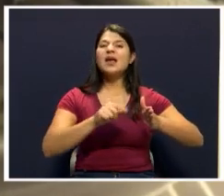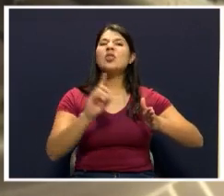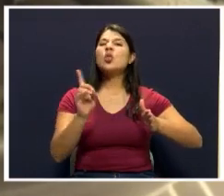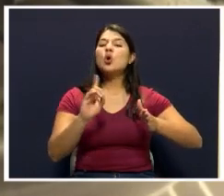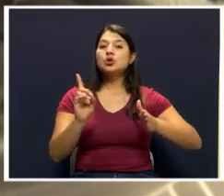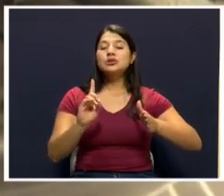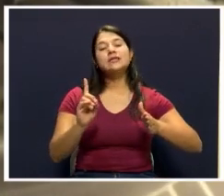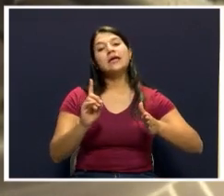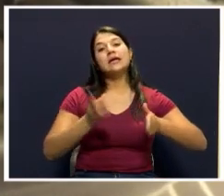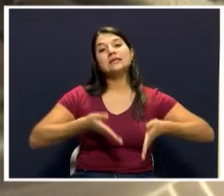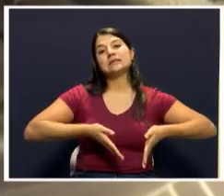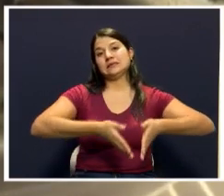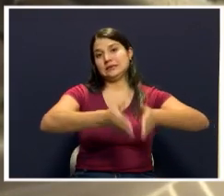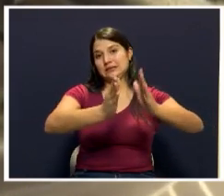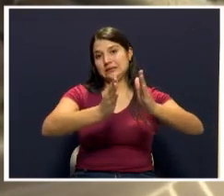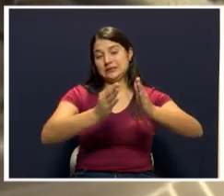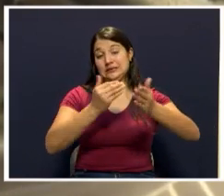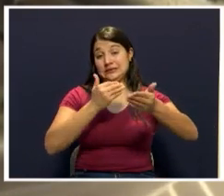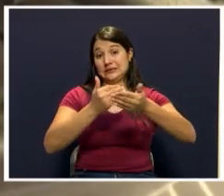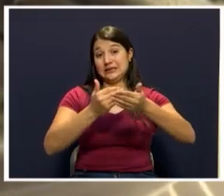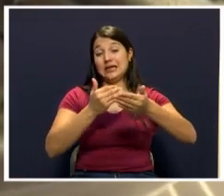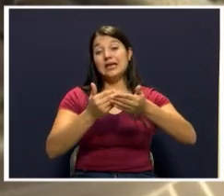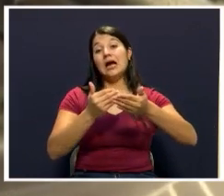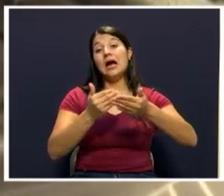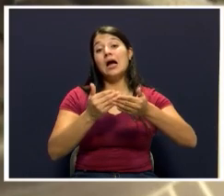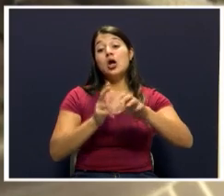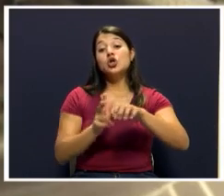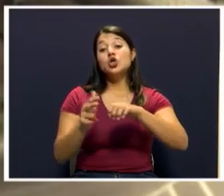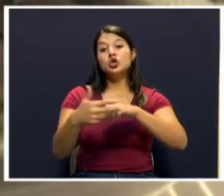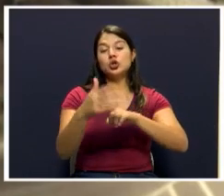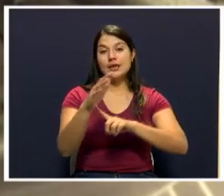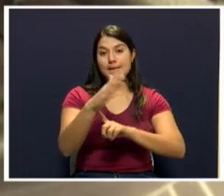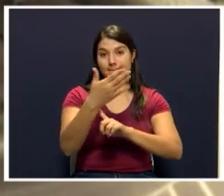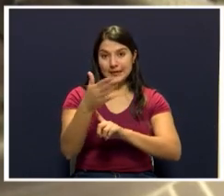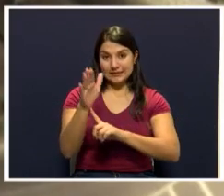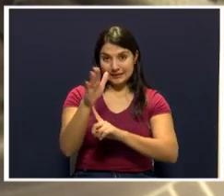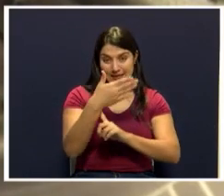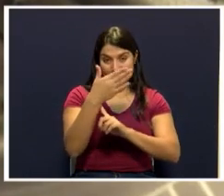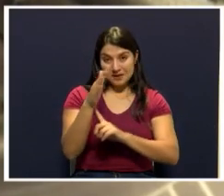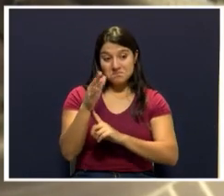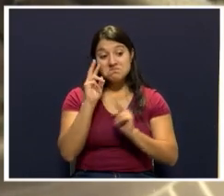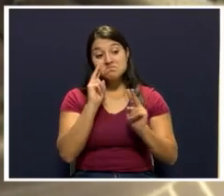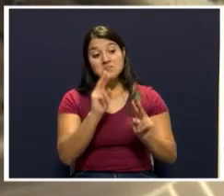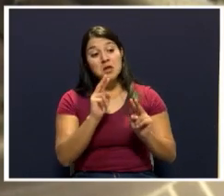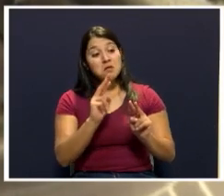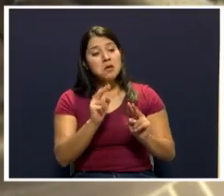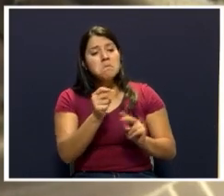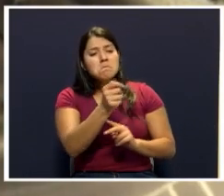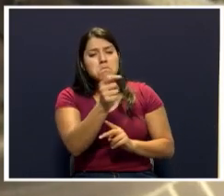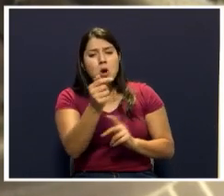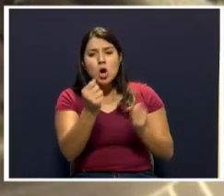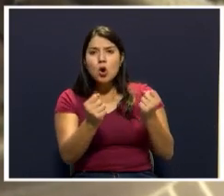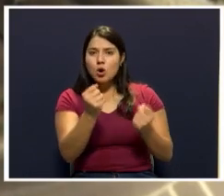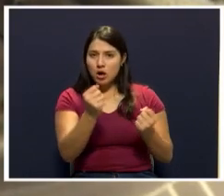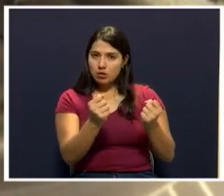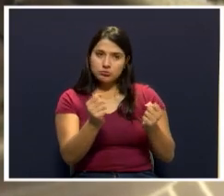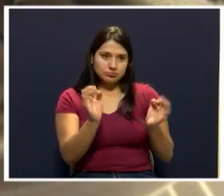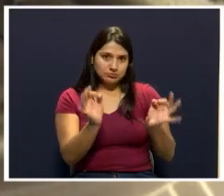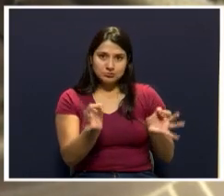carretera de circunvalación en el sector de la Rotonda de la Bandera, que se ve con muy pocos vehículos, como debe